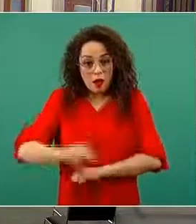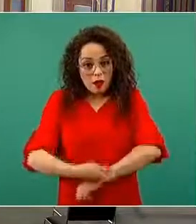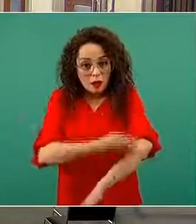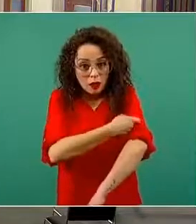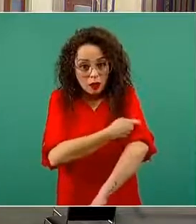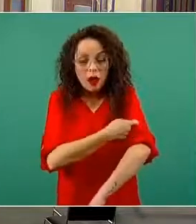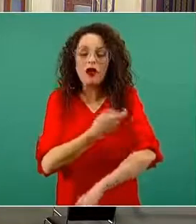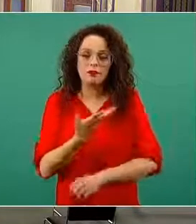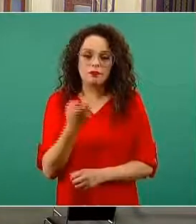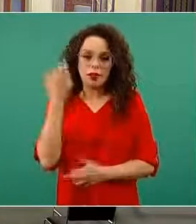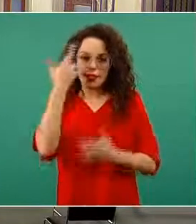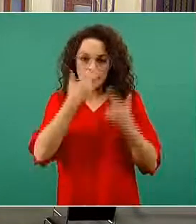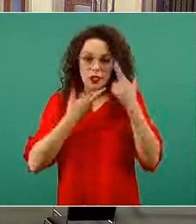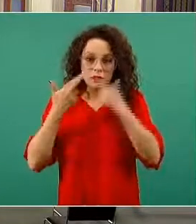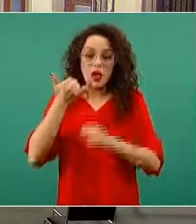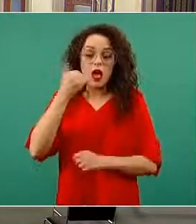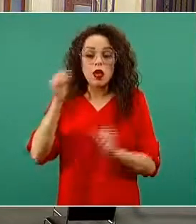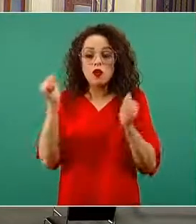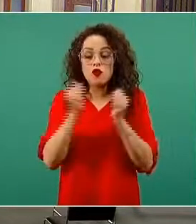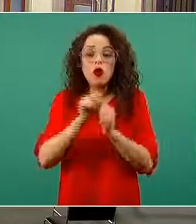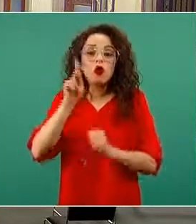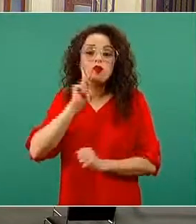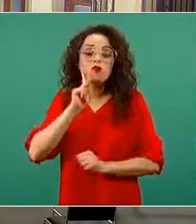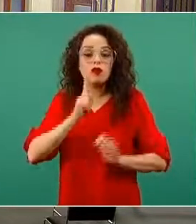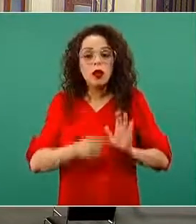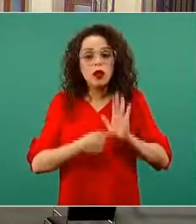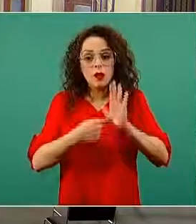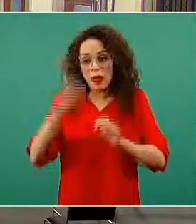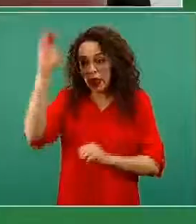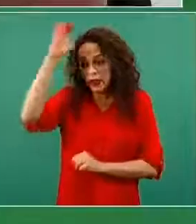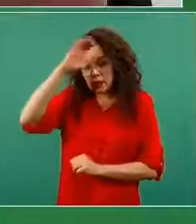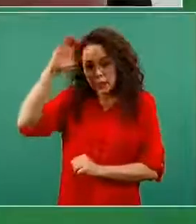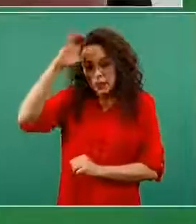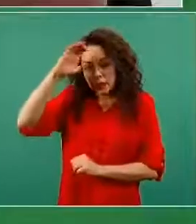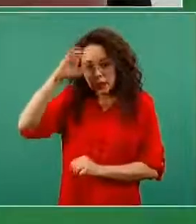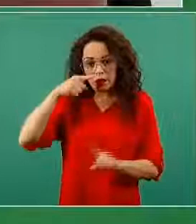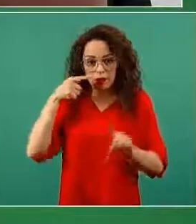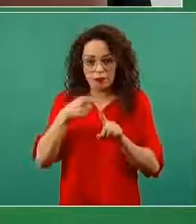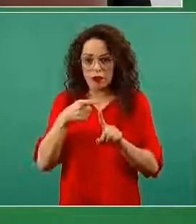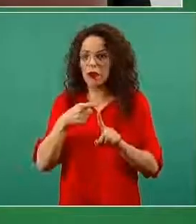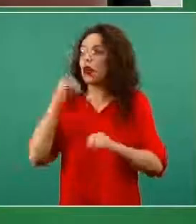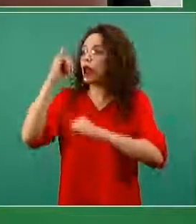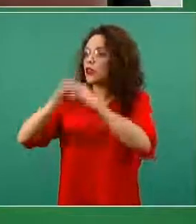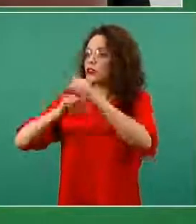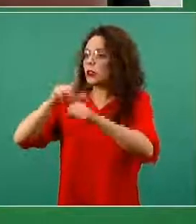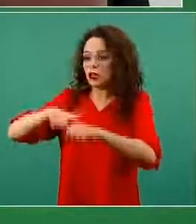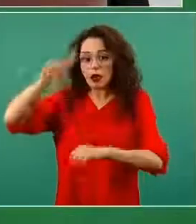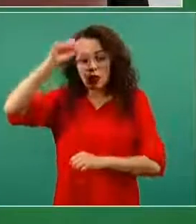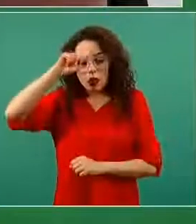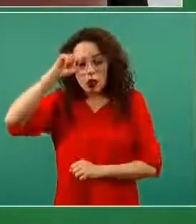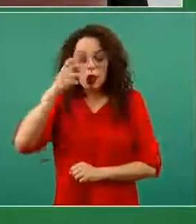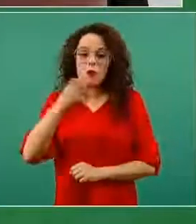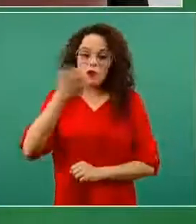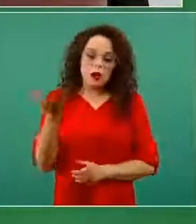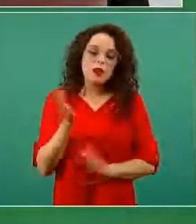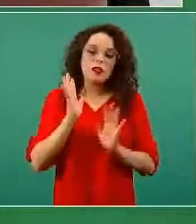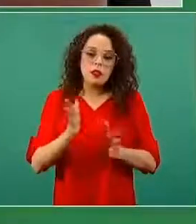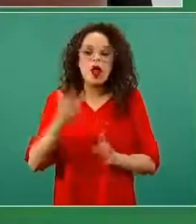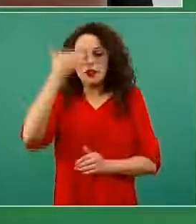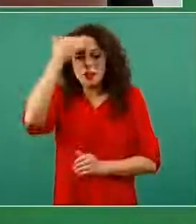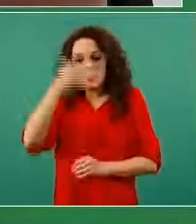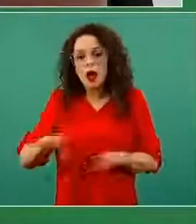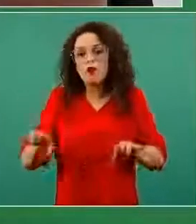también la generación de la evidencia científica y las recomendaciones internacionales, es que se toma esta decisión. Podemos decir además